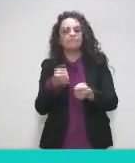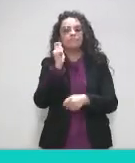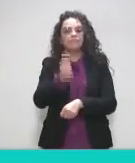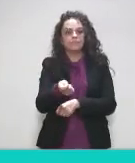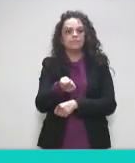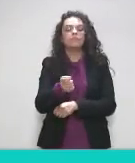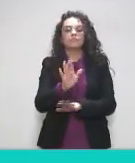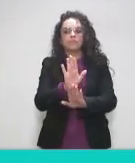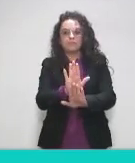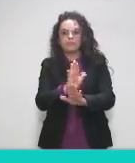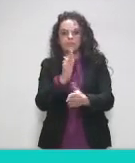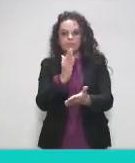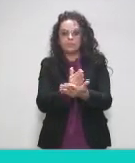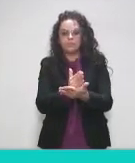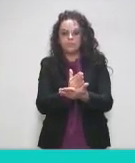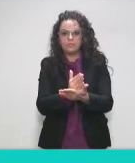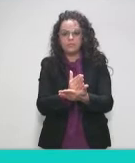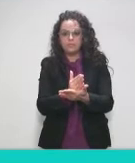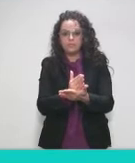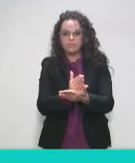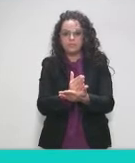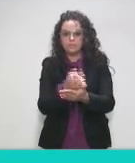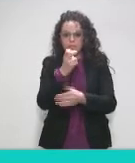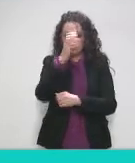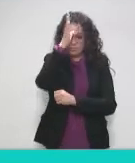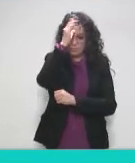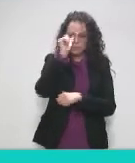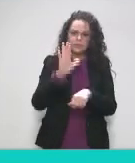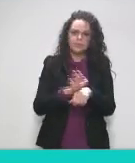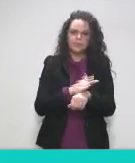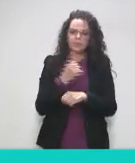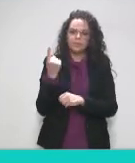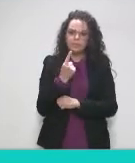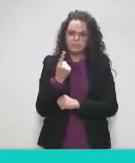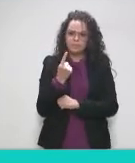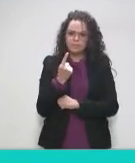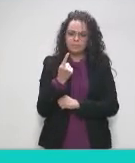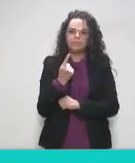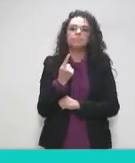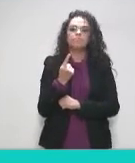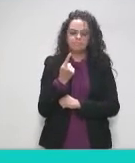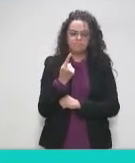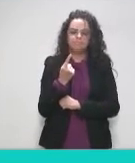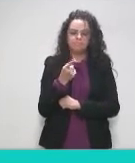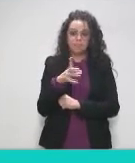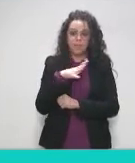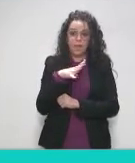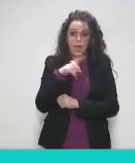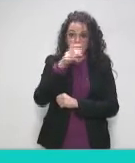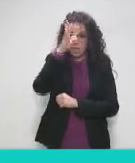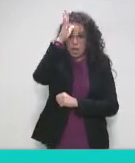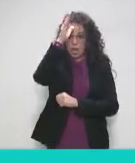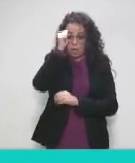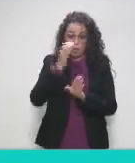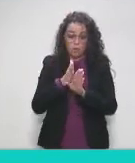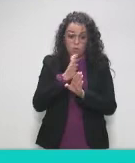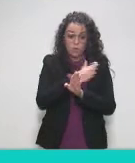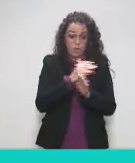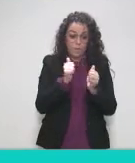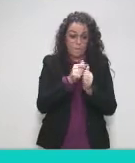respecto de esta vertiente del acuerdo al considerar que la reserva general que se deriva del acuerdo presidencial